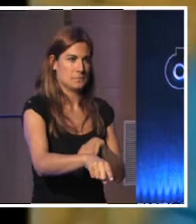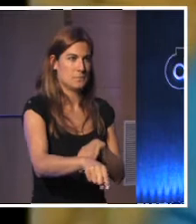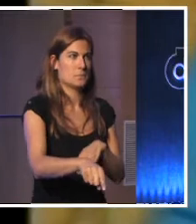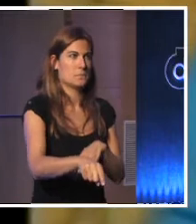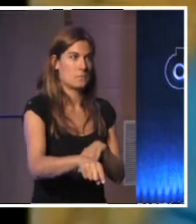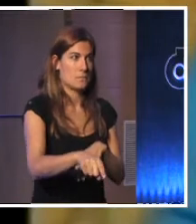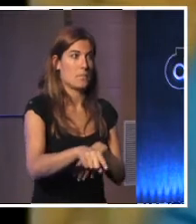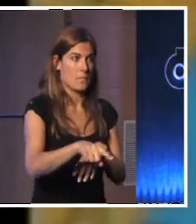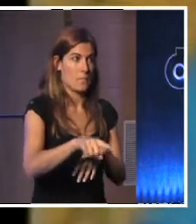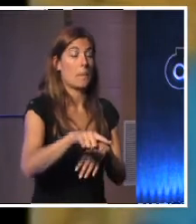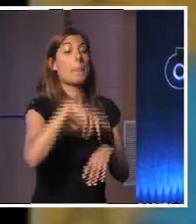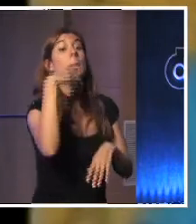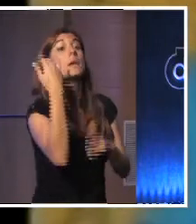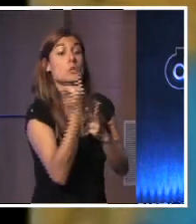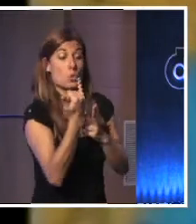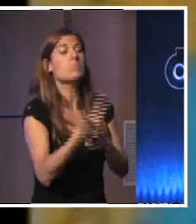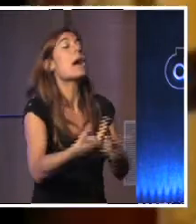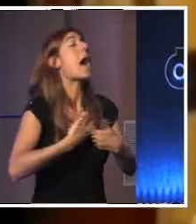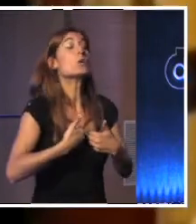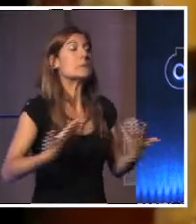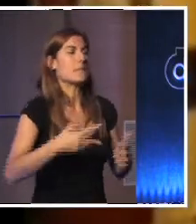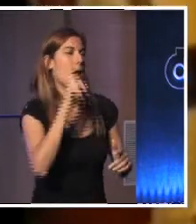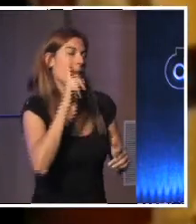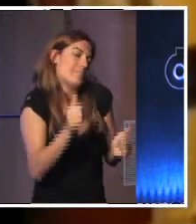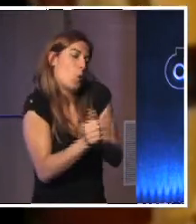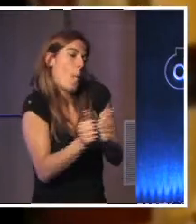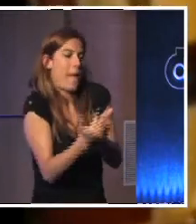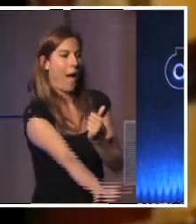Pero en segundo lugar me da amor y compañía.